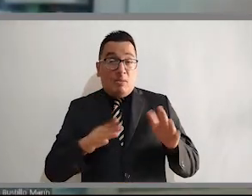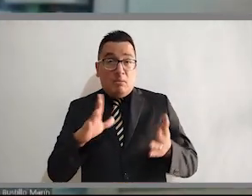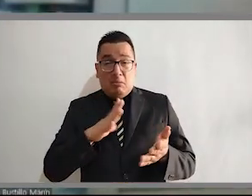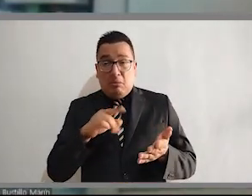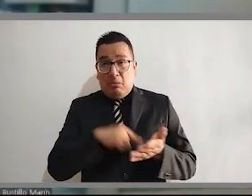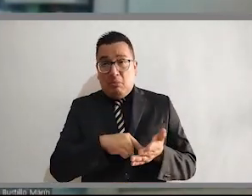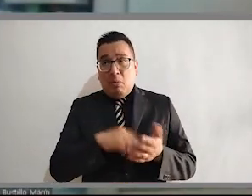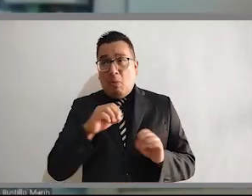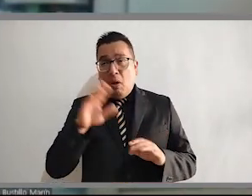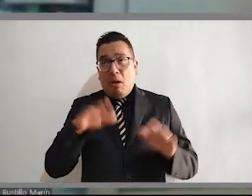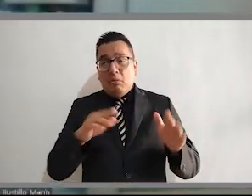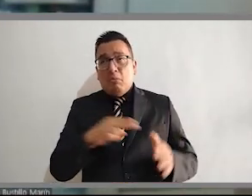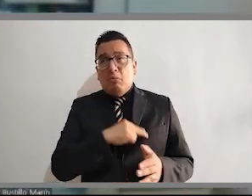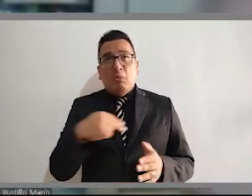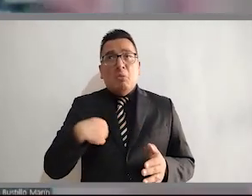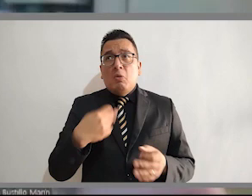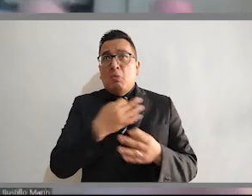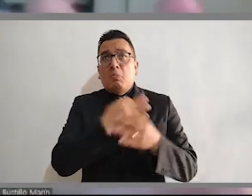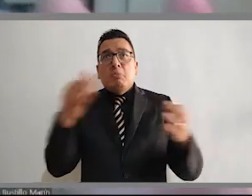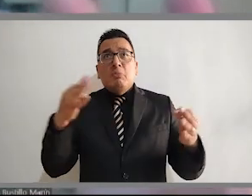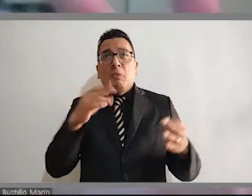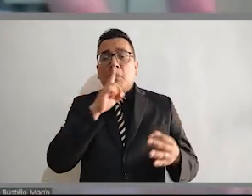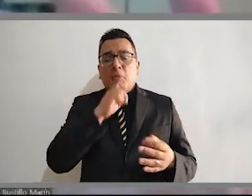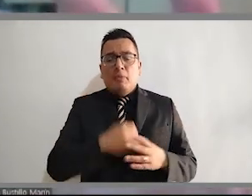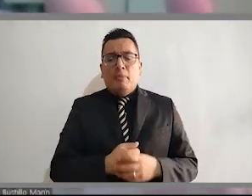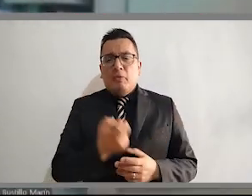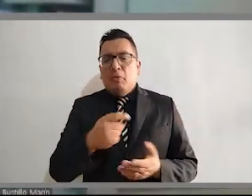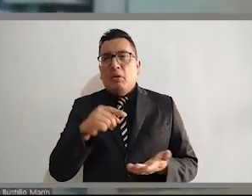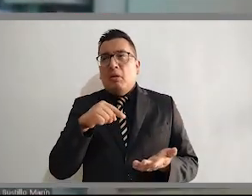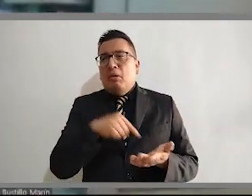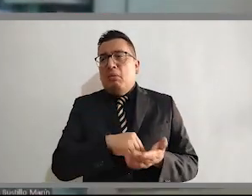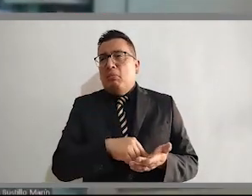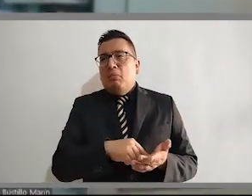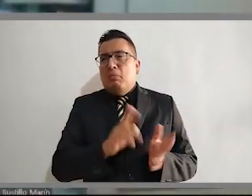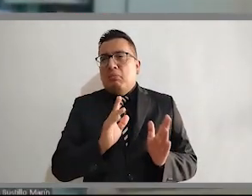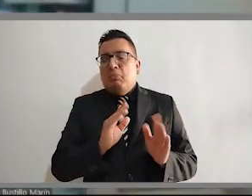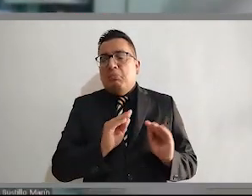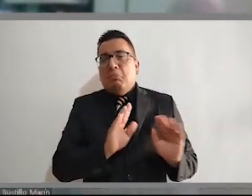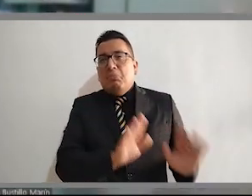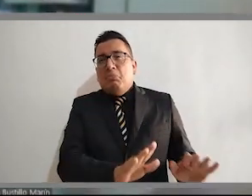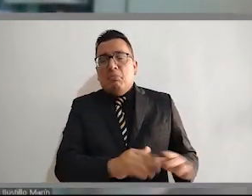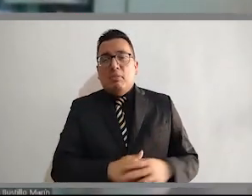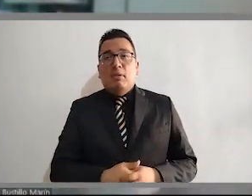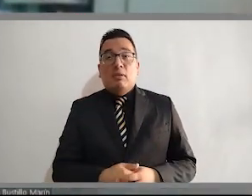veces están ahí. Y a veces si no les hacemos publicidad, se quedan,